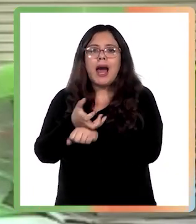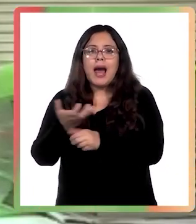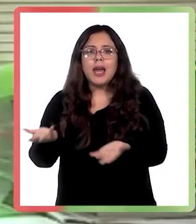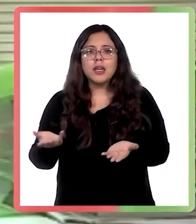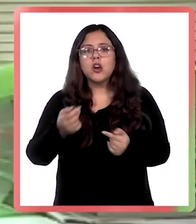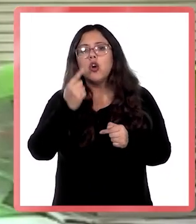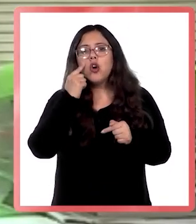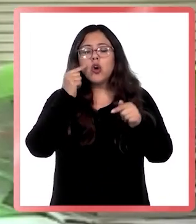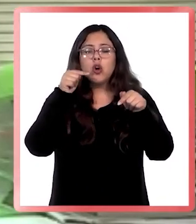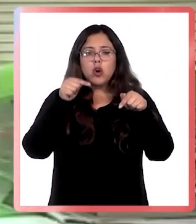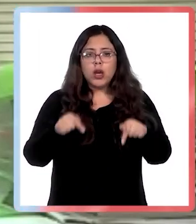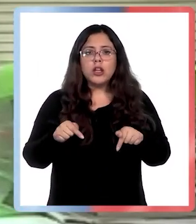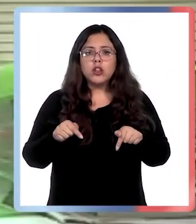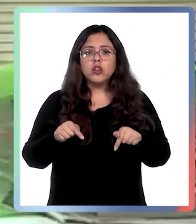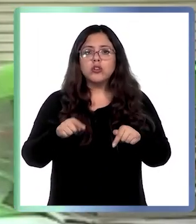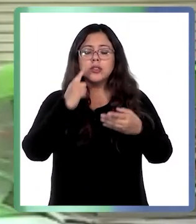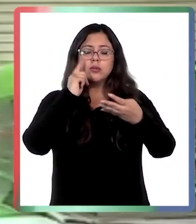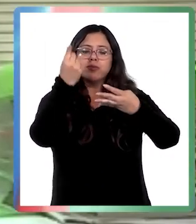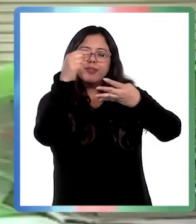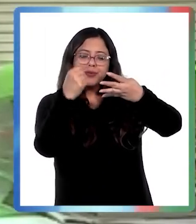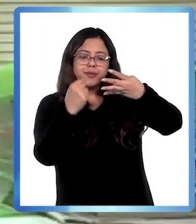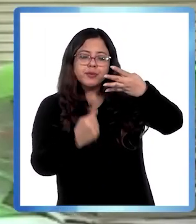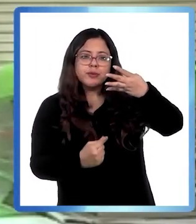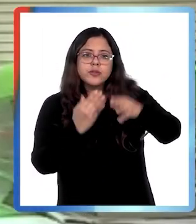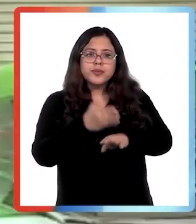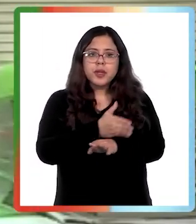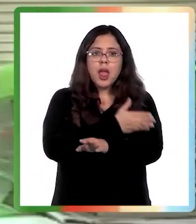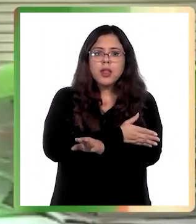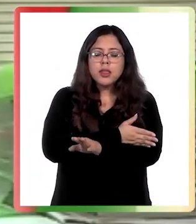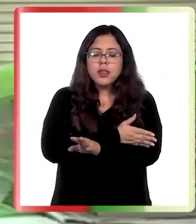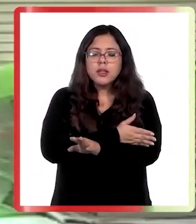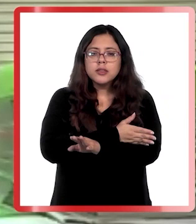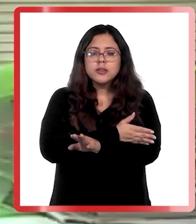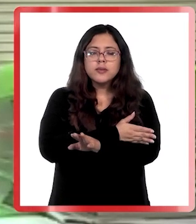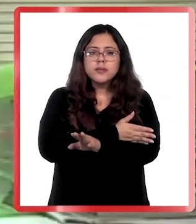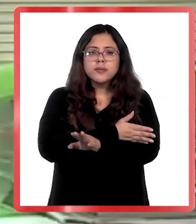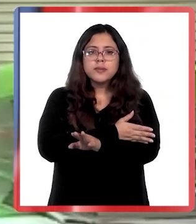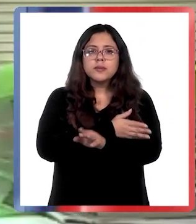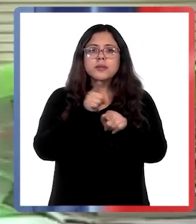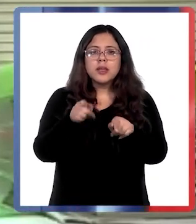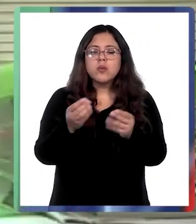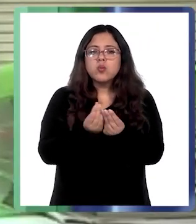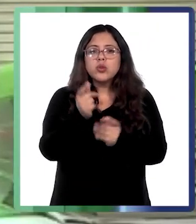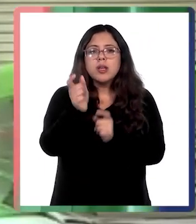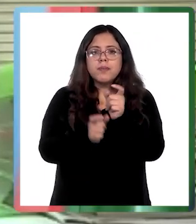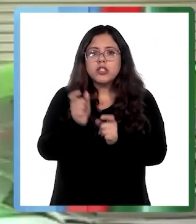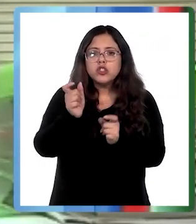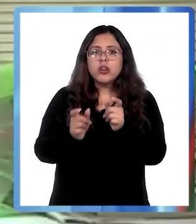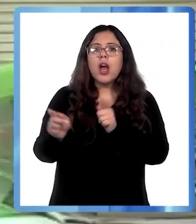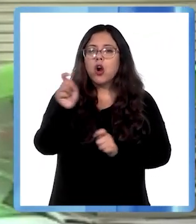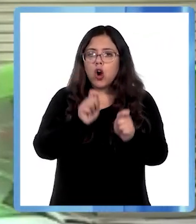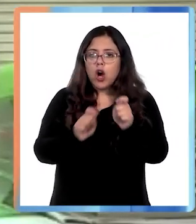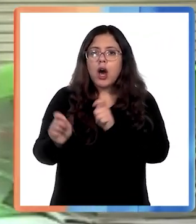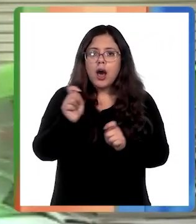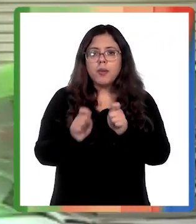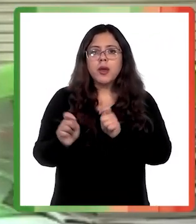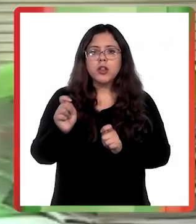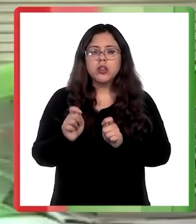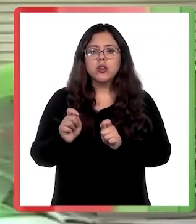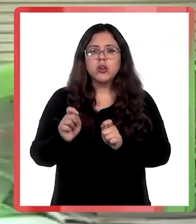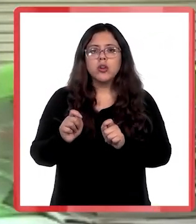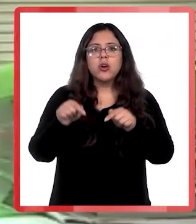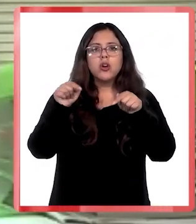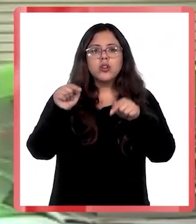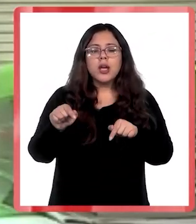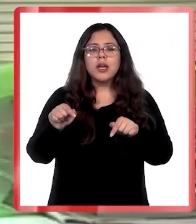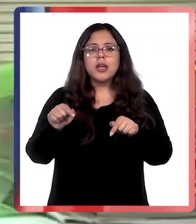uno hace el diagnóstico temprano, va a tener muchos pacientes que tratar y los que se van a